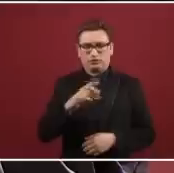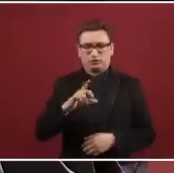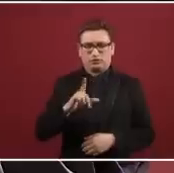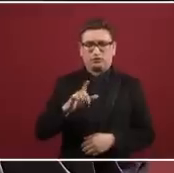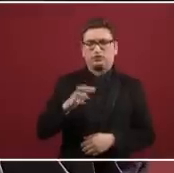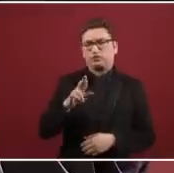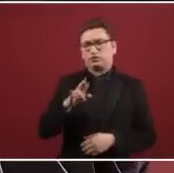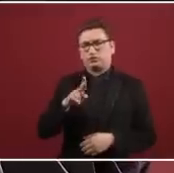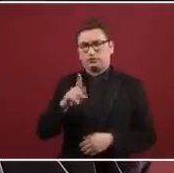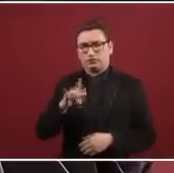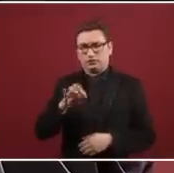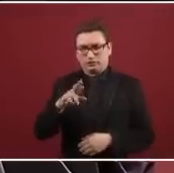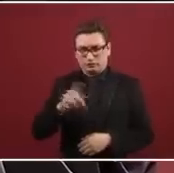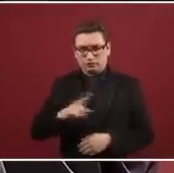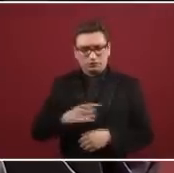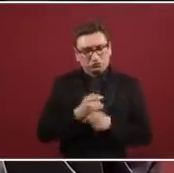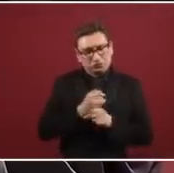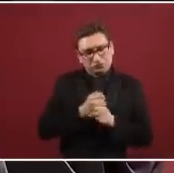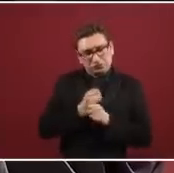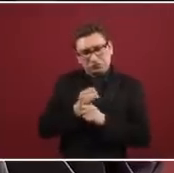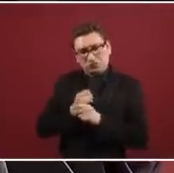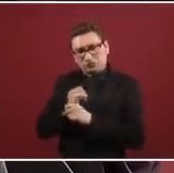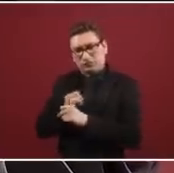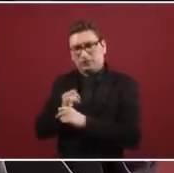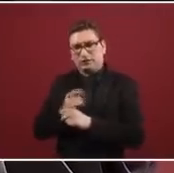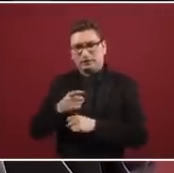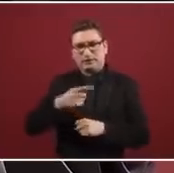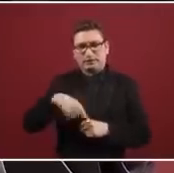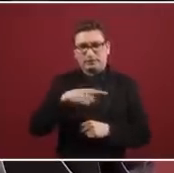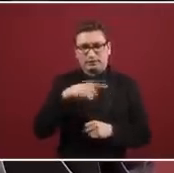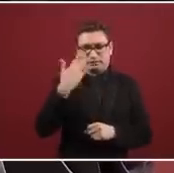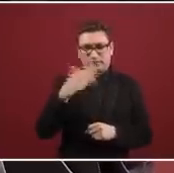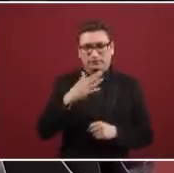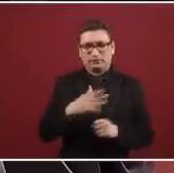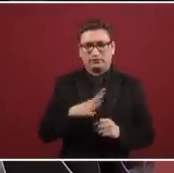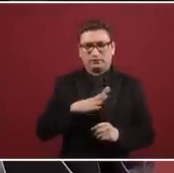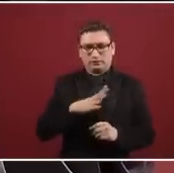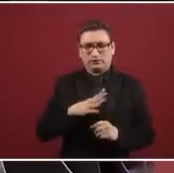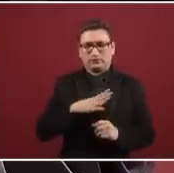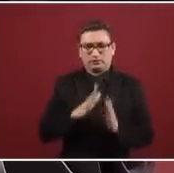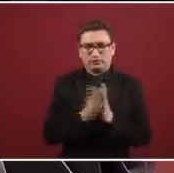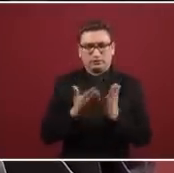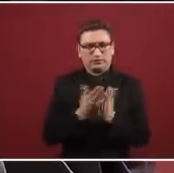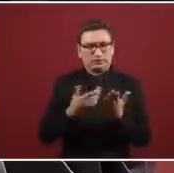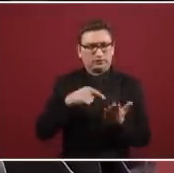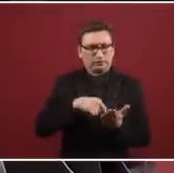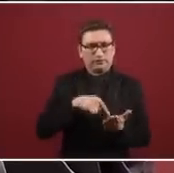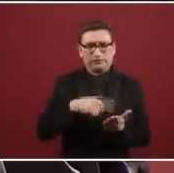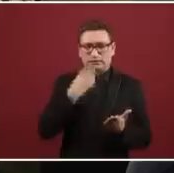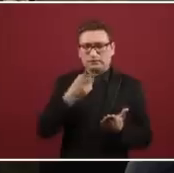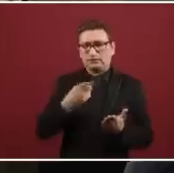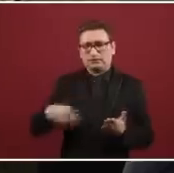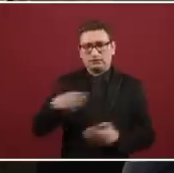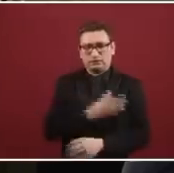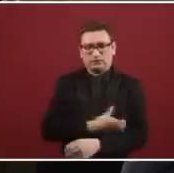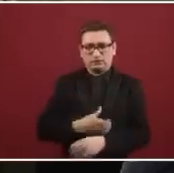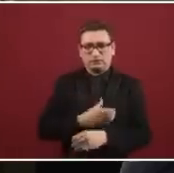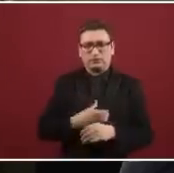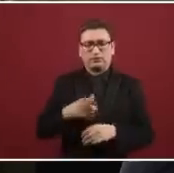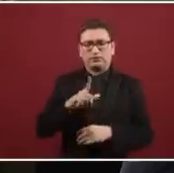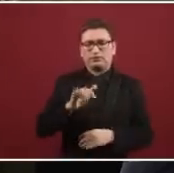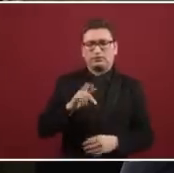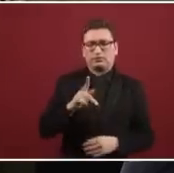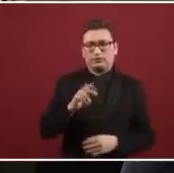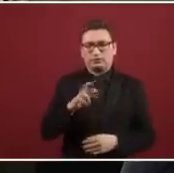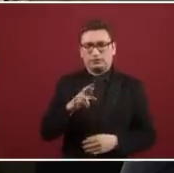Tamayo, cuya obra está editada, señala con sus colaboradores el doctor Ruy Pérez Tamayo, el